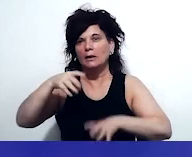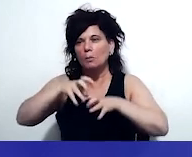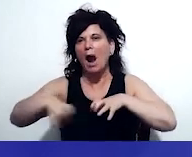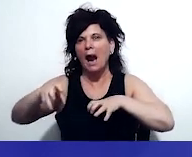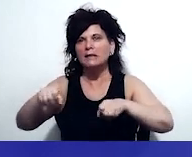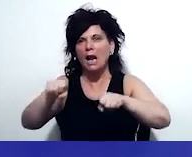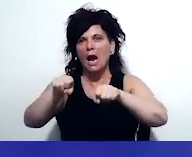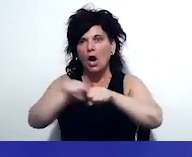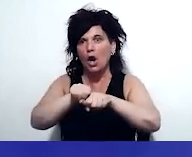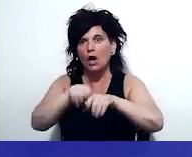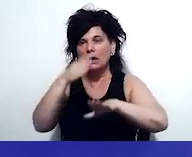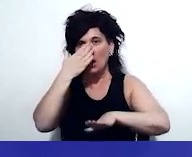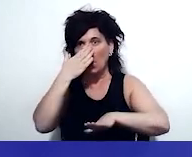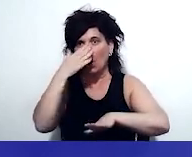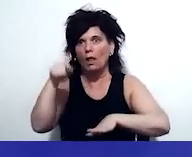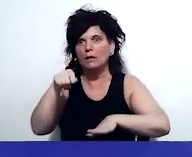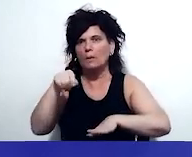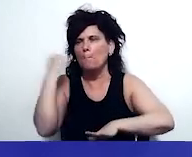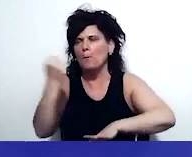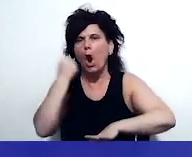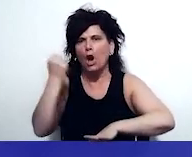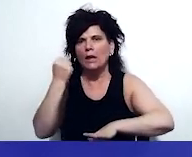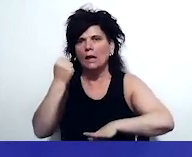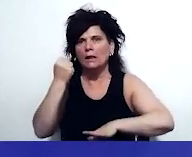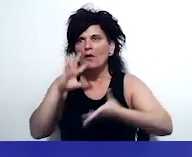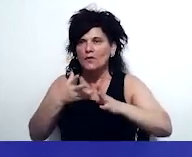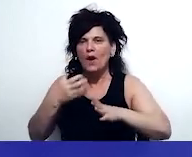cuanto a conectividad es fundamental y es un ejemplo claro